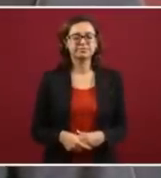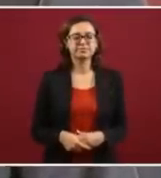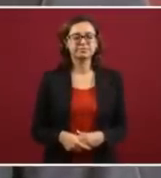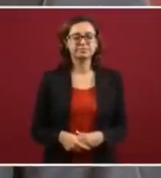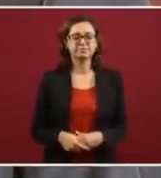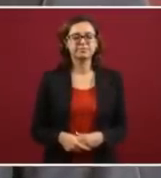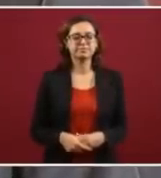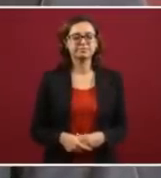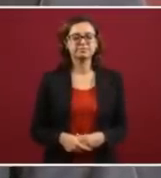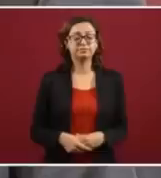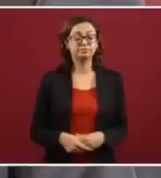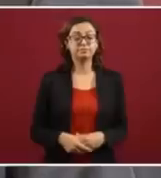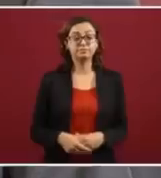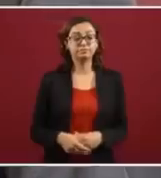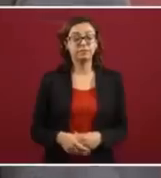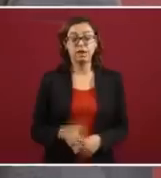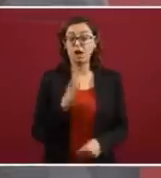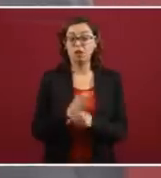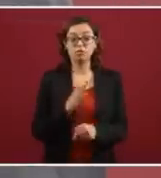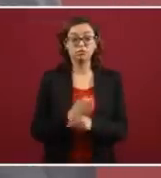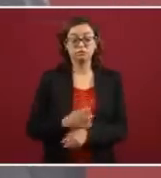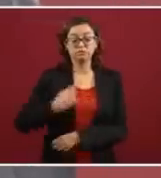nuestra principal